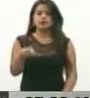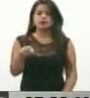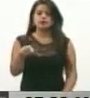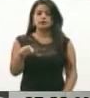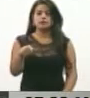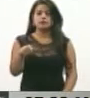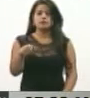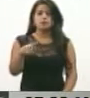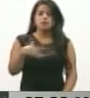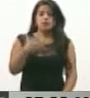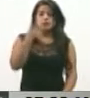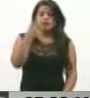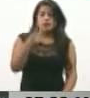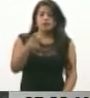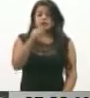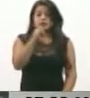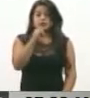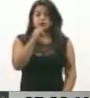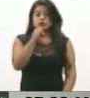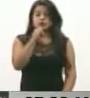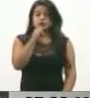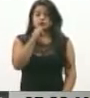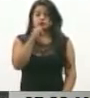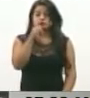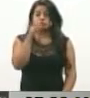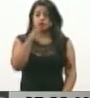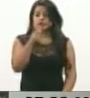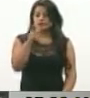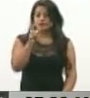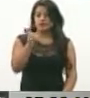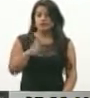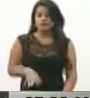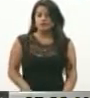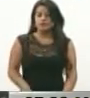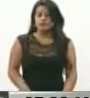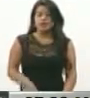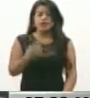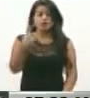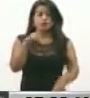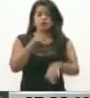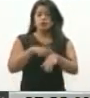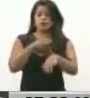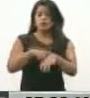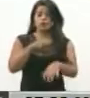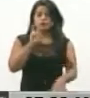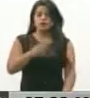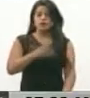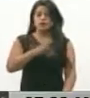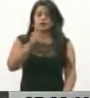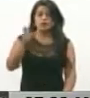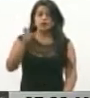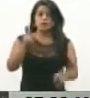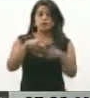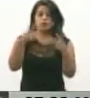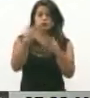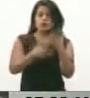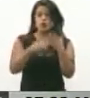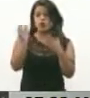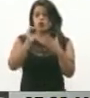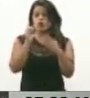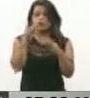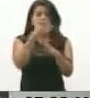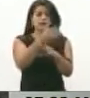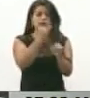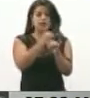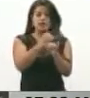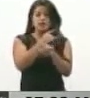el poder ver información relacionada con eso, que de repente en otros momentos o tenías que acudir a un periódico o tenías que acudir a la internet,